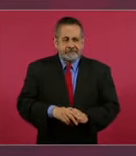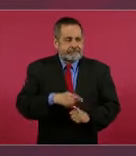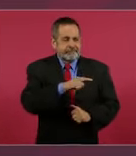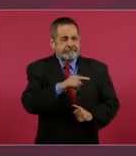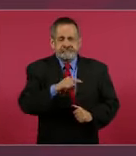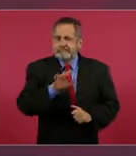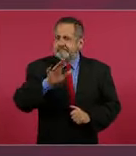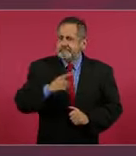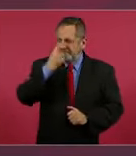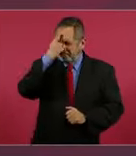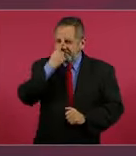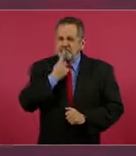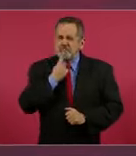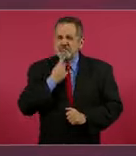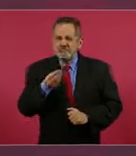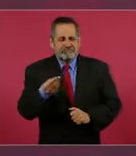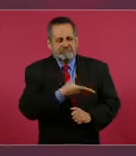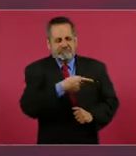cinismo,